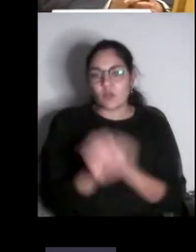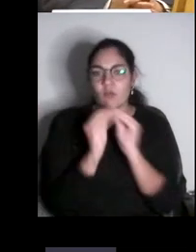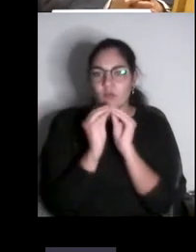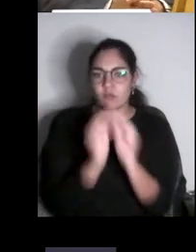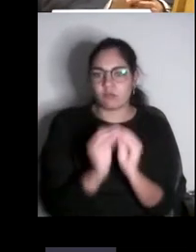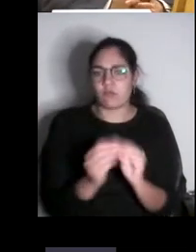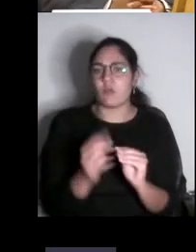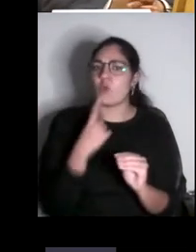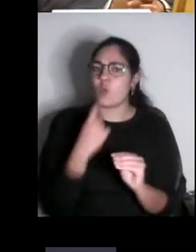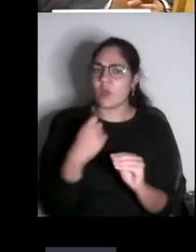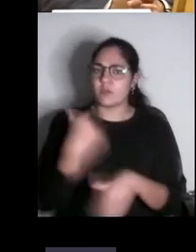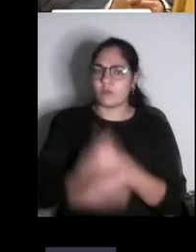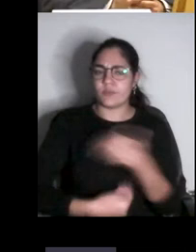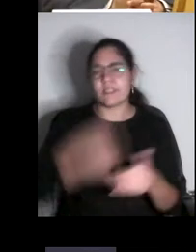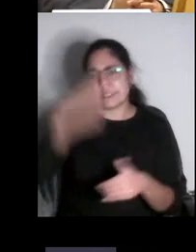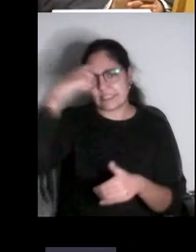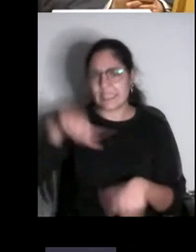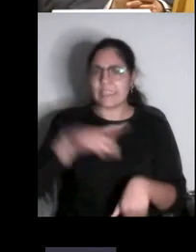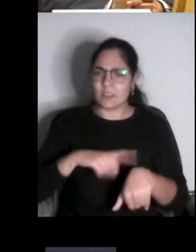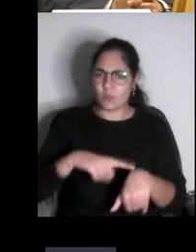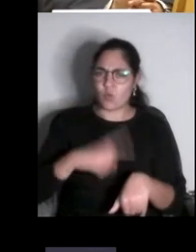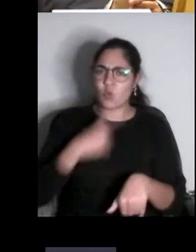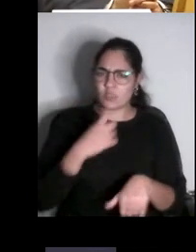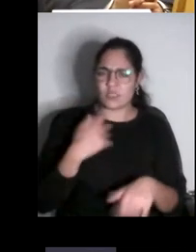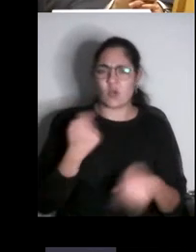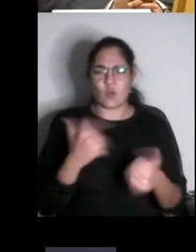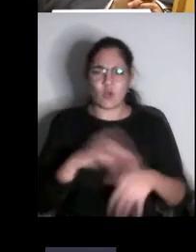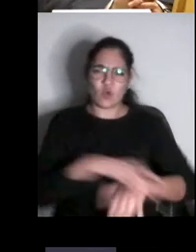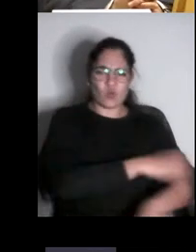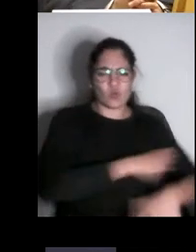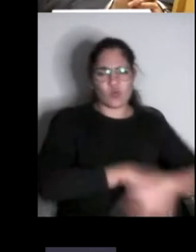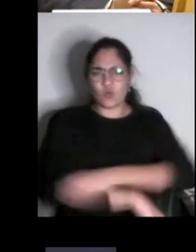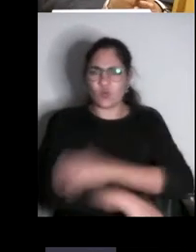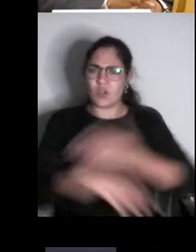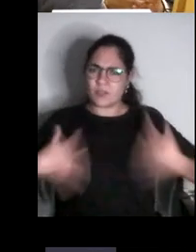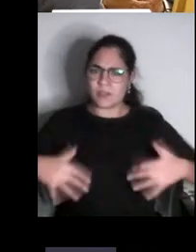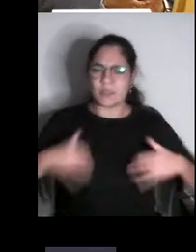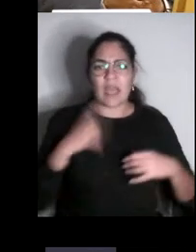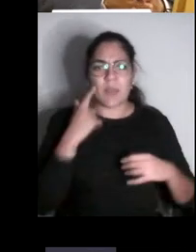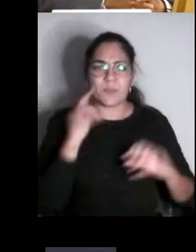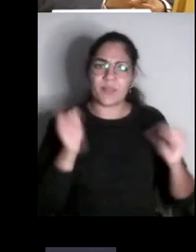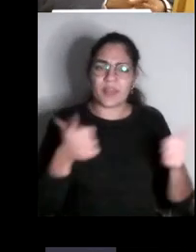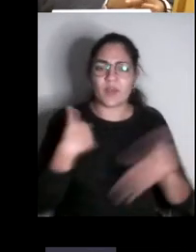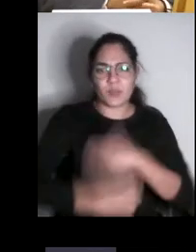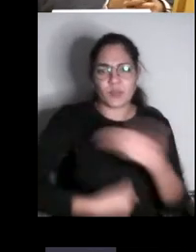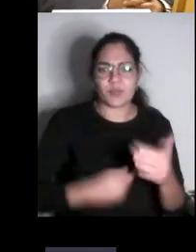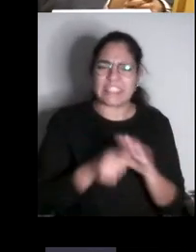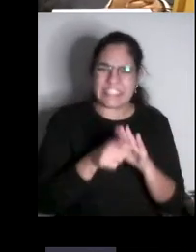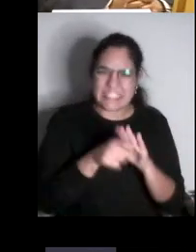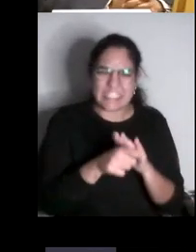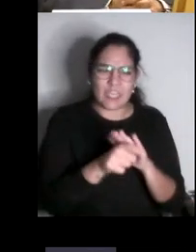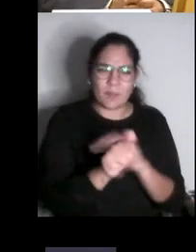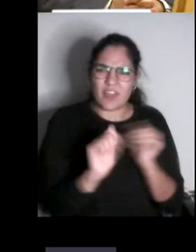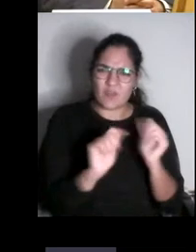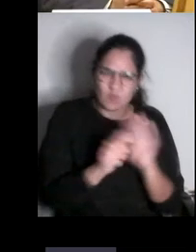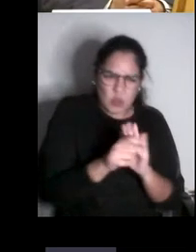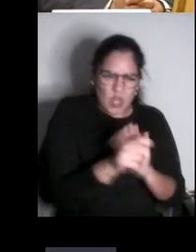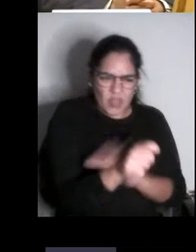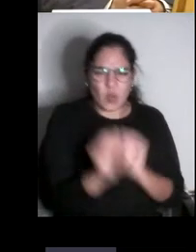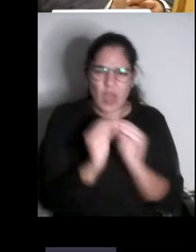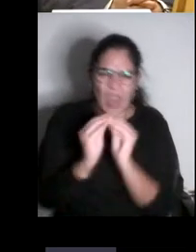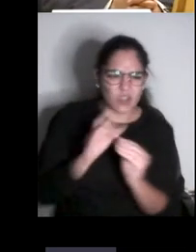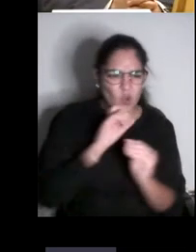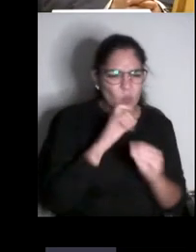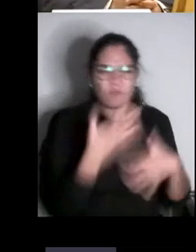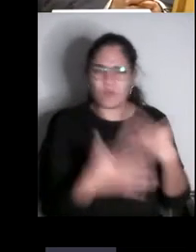que es un tiempo excesivo, que es complejo, que es farragoso, en algunos casos el programa Docentia, que se nos pedían en algunos casos la posibilidad de que